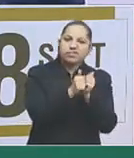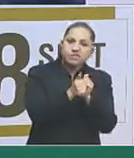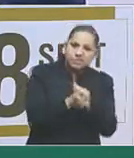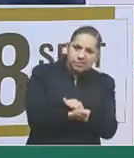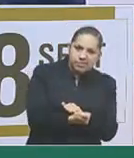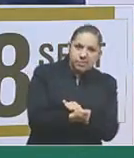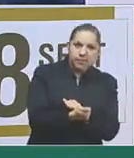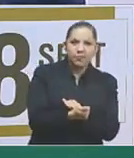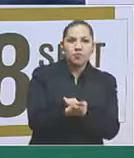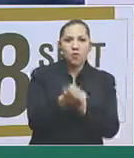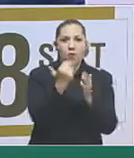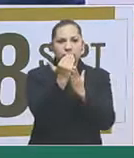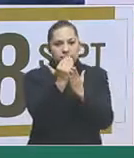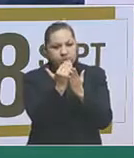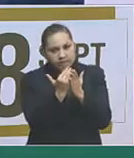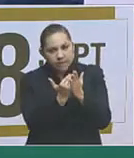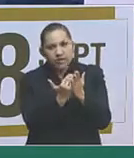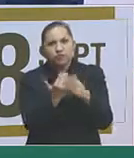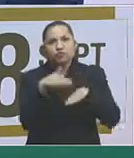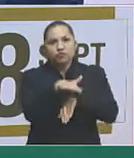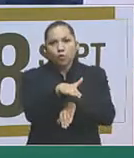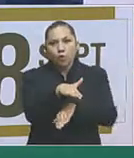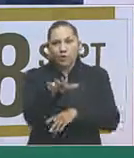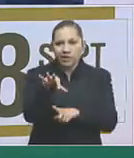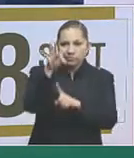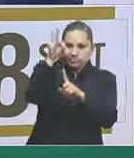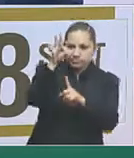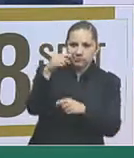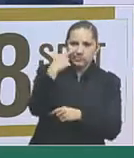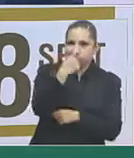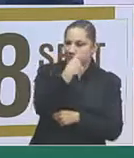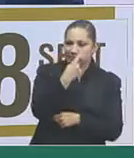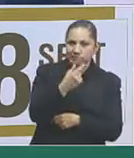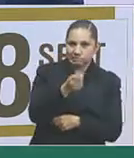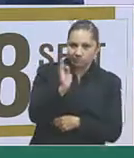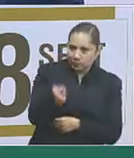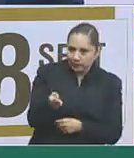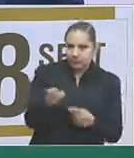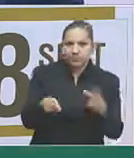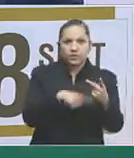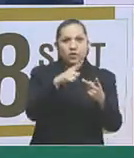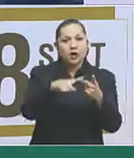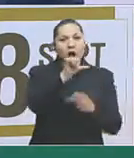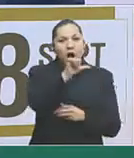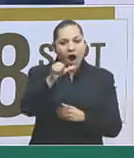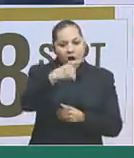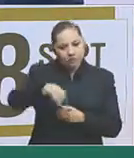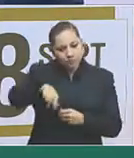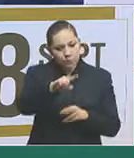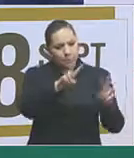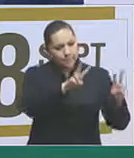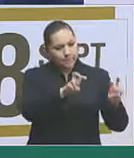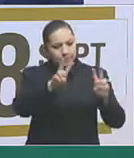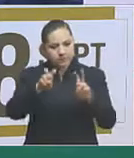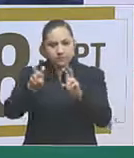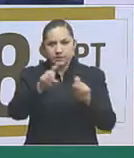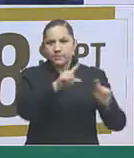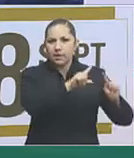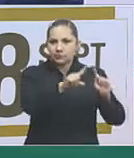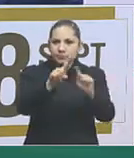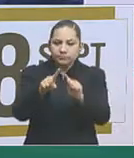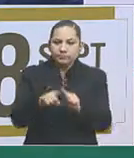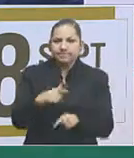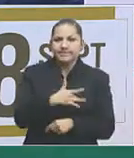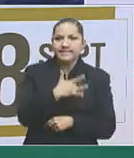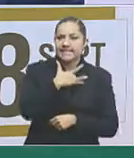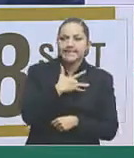de las fer news de los ciberataques de los árbitros de los ecos chambers por mencionar algunos de